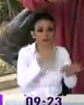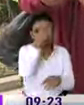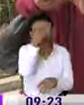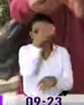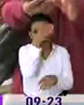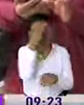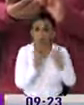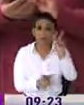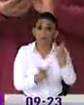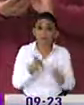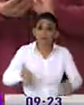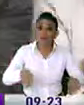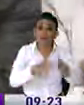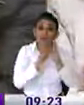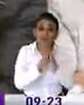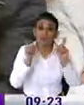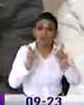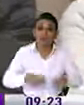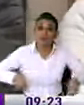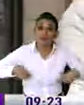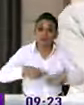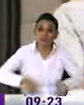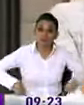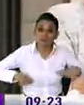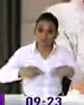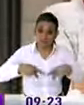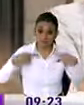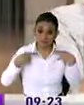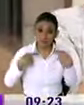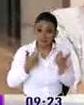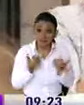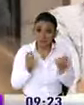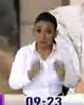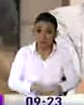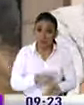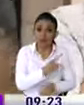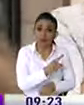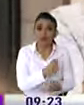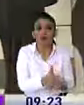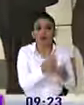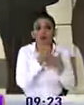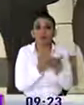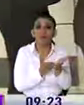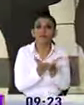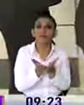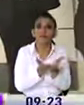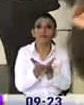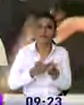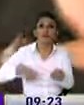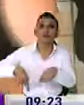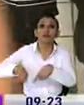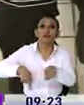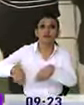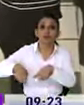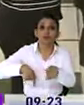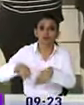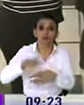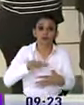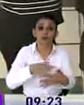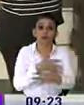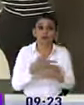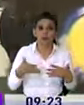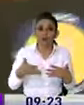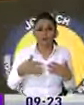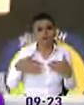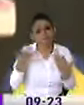que requieren de la diálisis para poder sobrevivir es que el centro les dé el servicio de recorrido y que los horarios sean